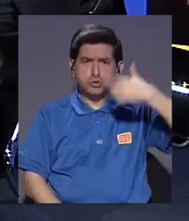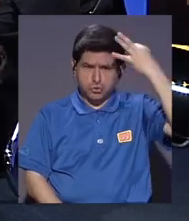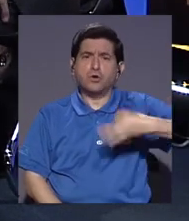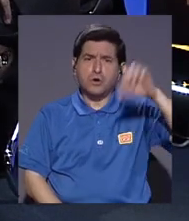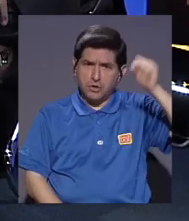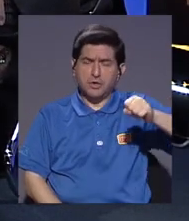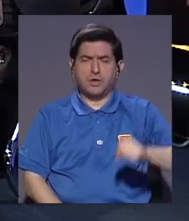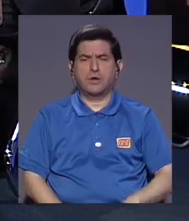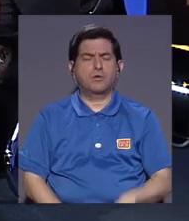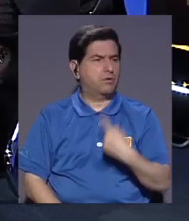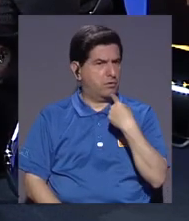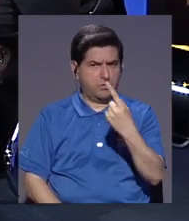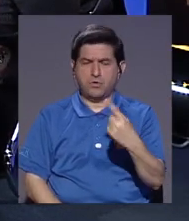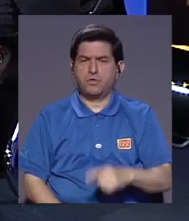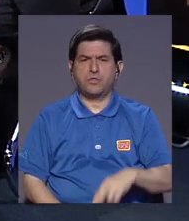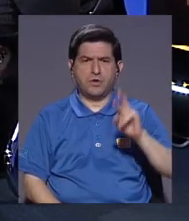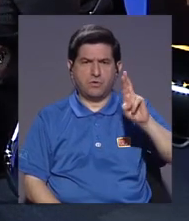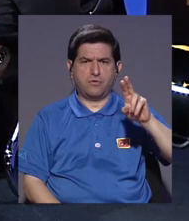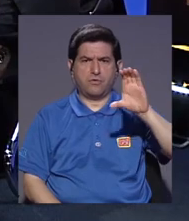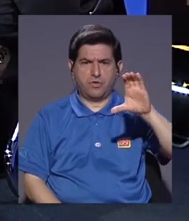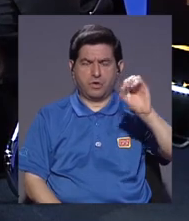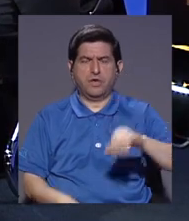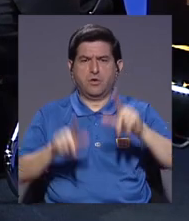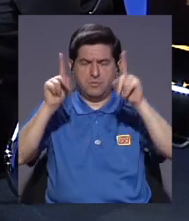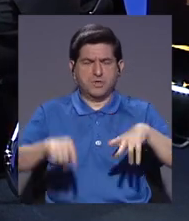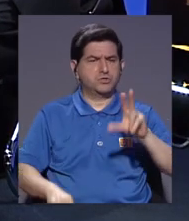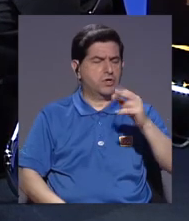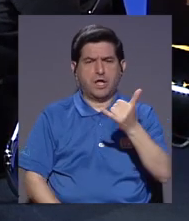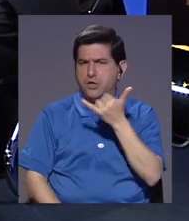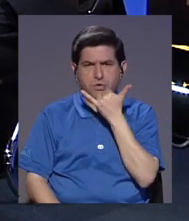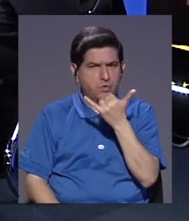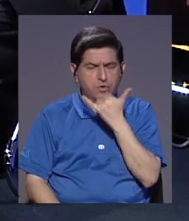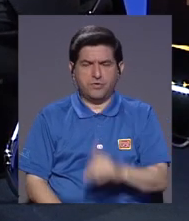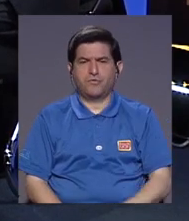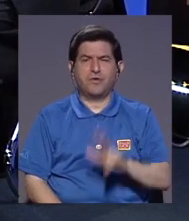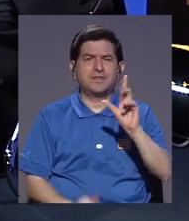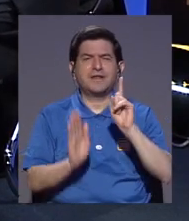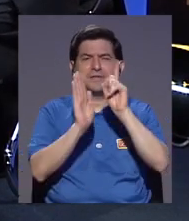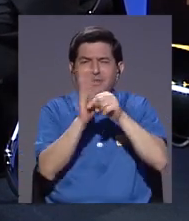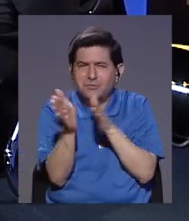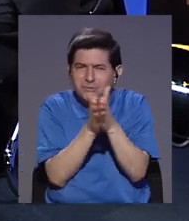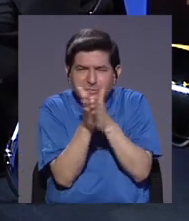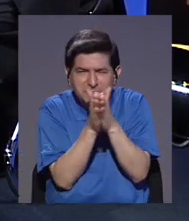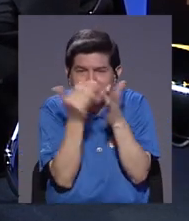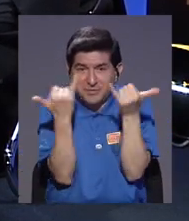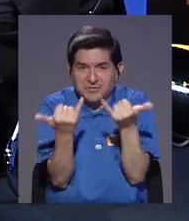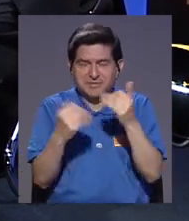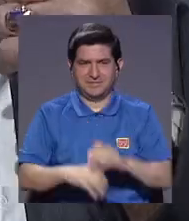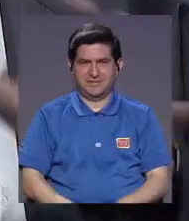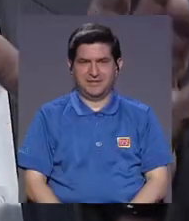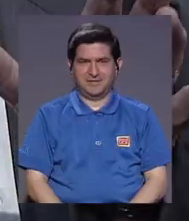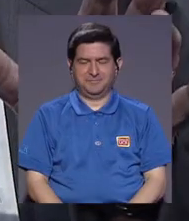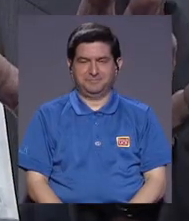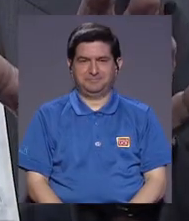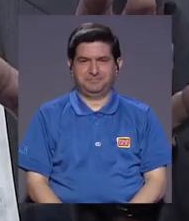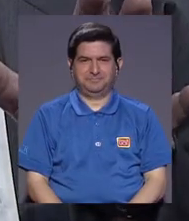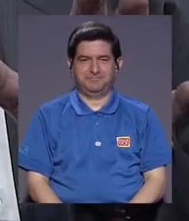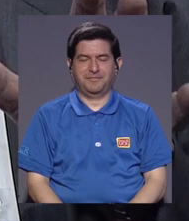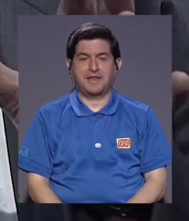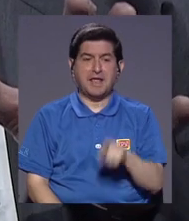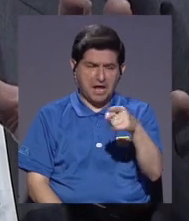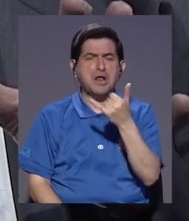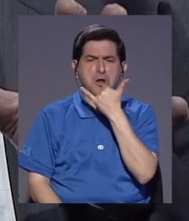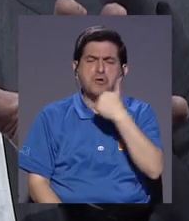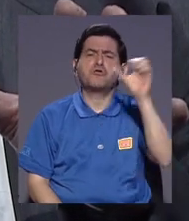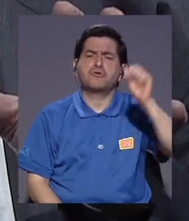yo no digo que es don rodrigo sea una figura que no cometió errores me quedan tres minutos que tengo que aprovecharlos ok a gales quiero